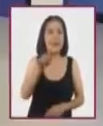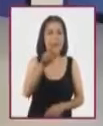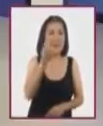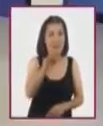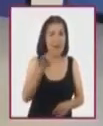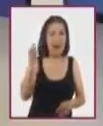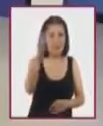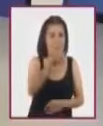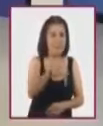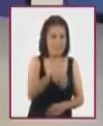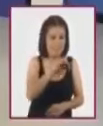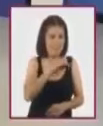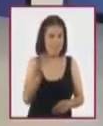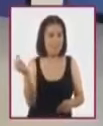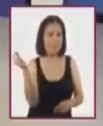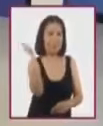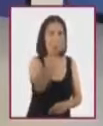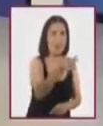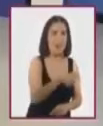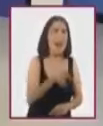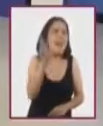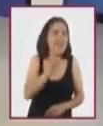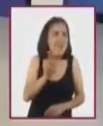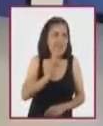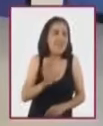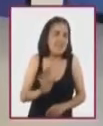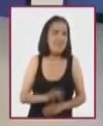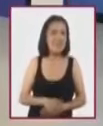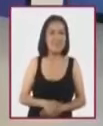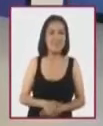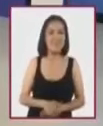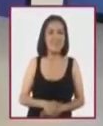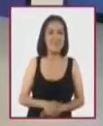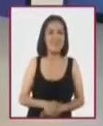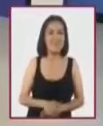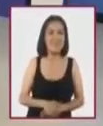¿Vuela? Vamos a ver, ¿probamos? Sí, sí, sí.